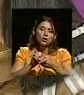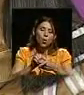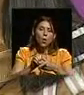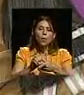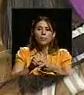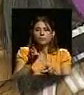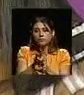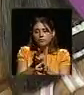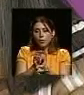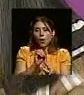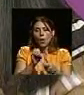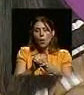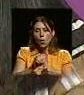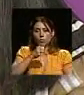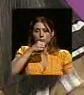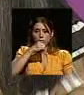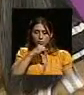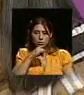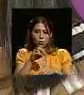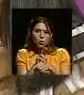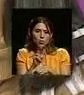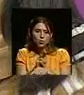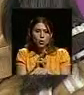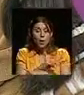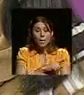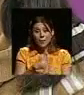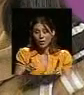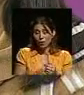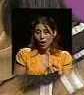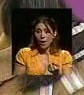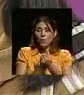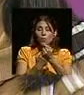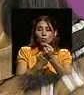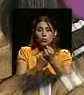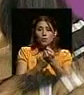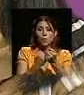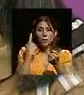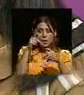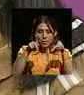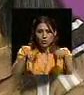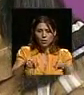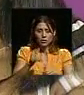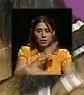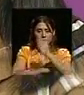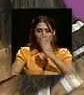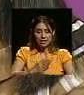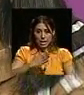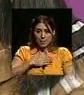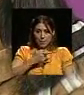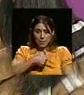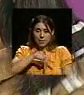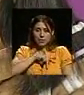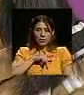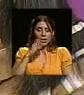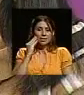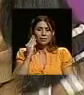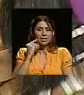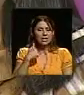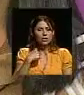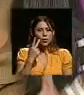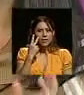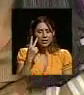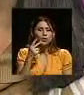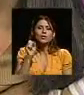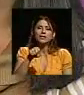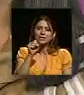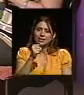en población con necesidad de apoyo más importante en personas con discapacidad, por lo menos en mi experiencia, lo que yo he visto es que se trabaja sí